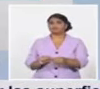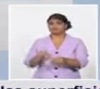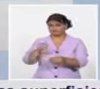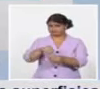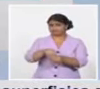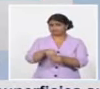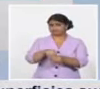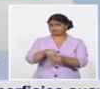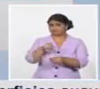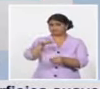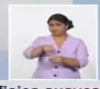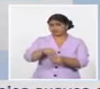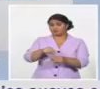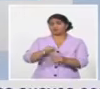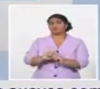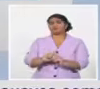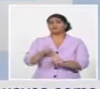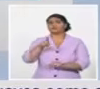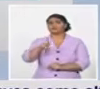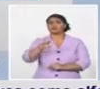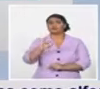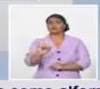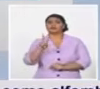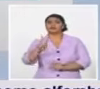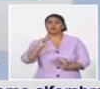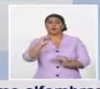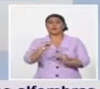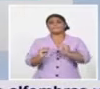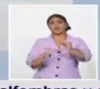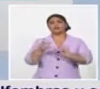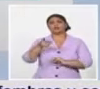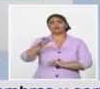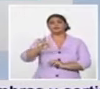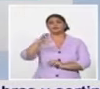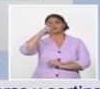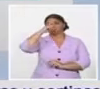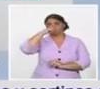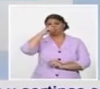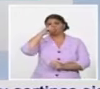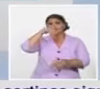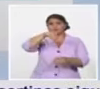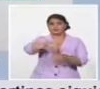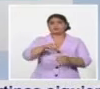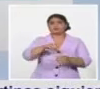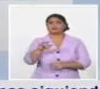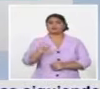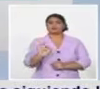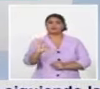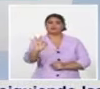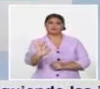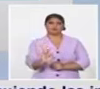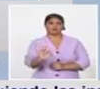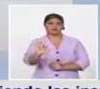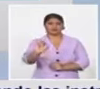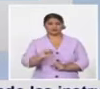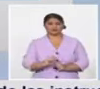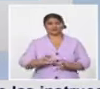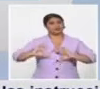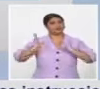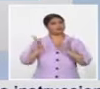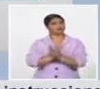de 18 y menos años de edad, el 16% de todos los confirmados. Y ya se acumulan